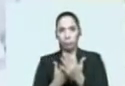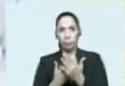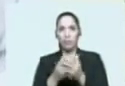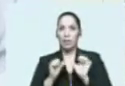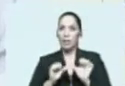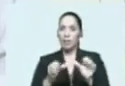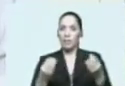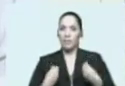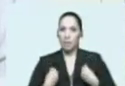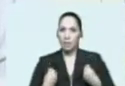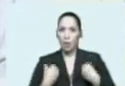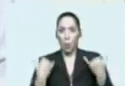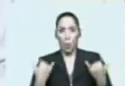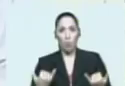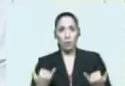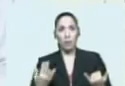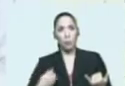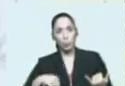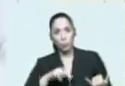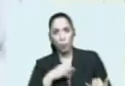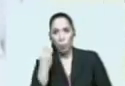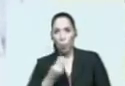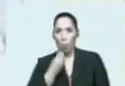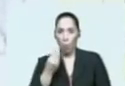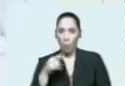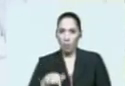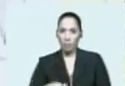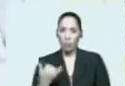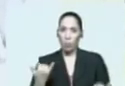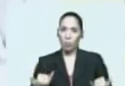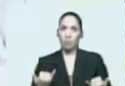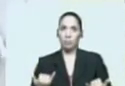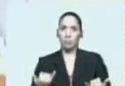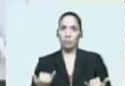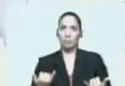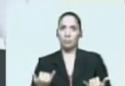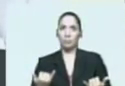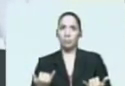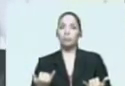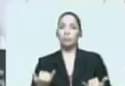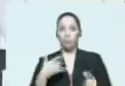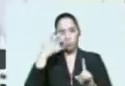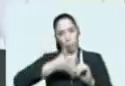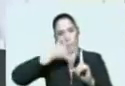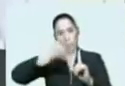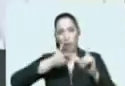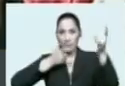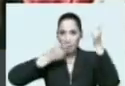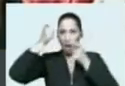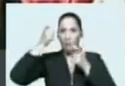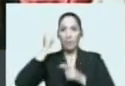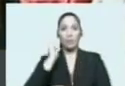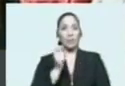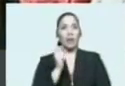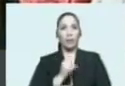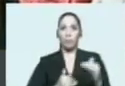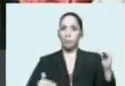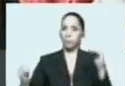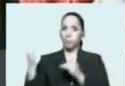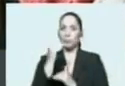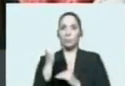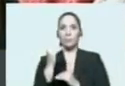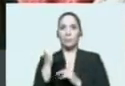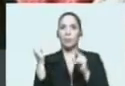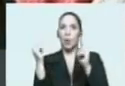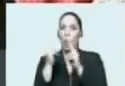pero tenemos las y los jóvenes de esta generación la generación formada por chávez una tarea mayor la tarea de